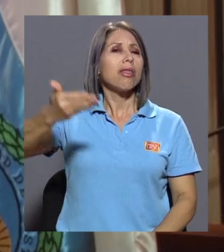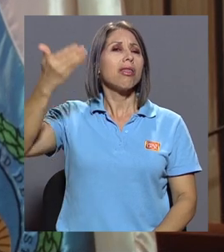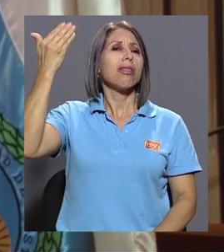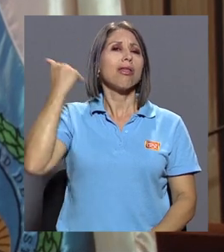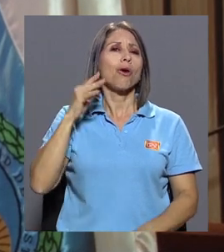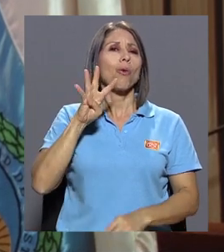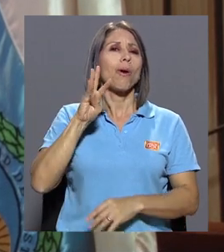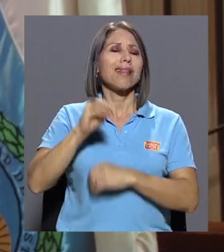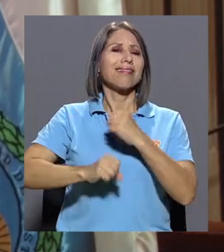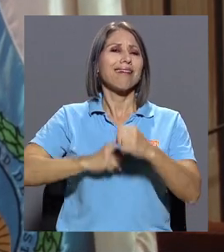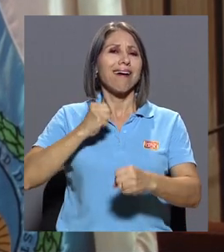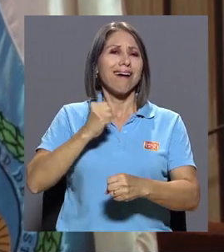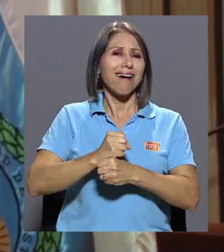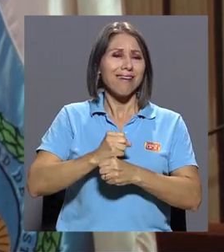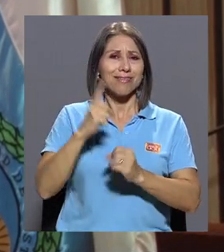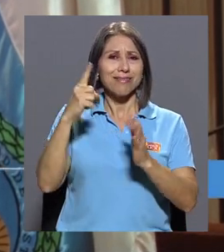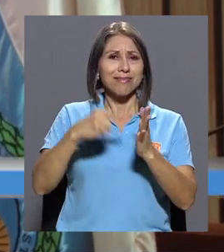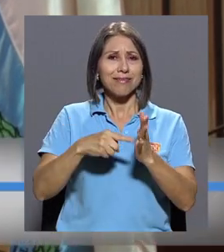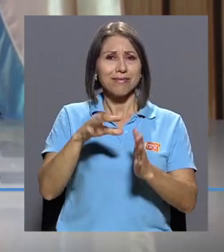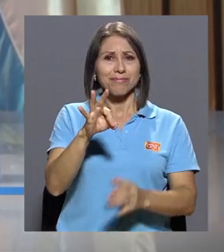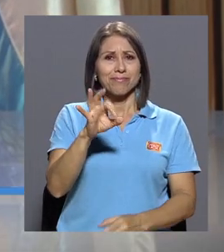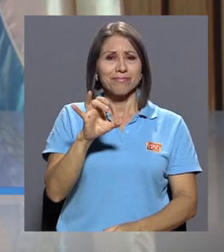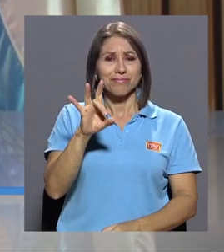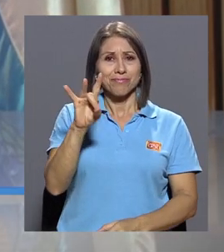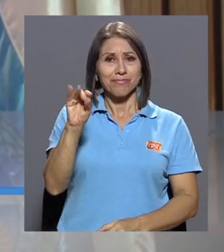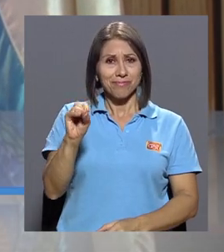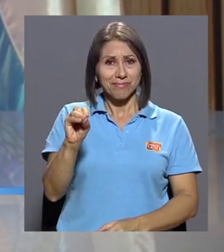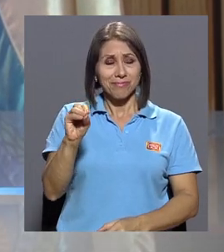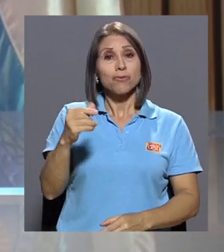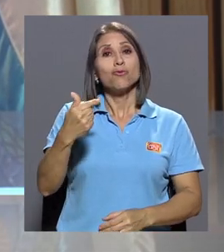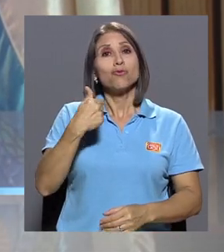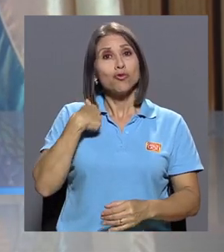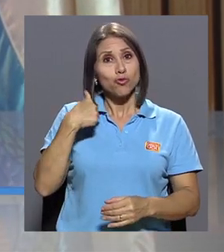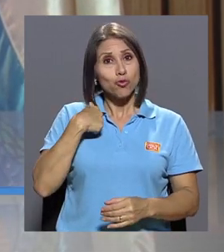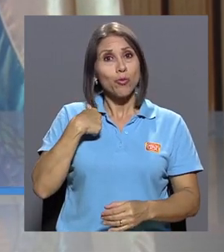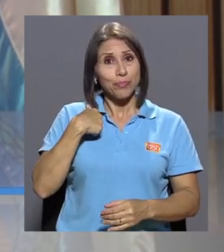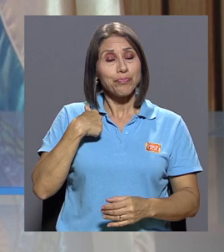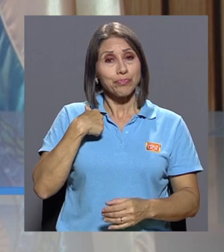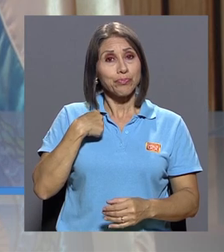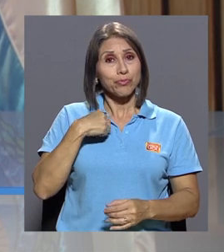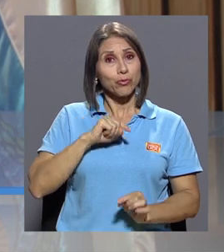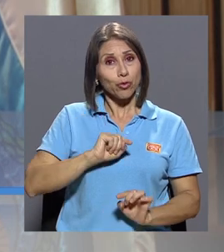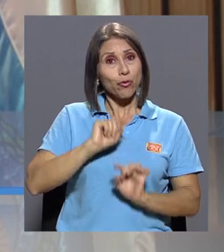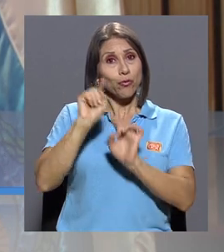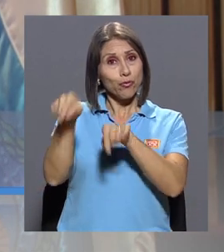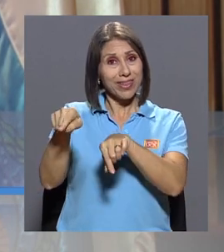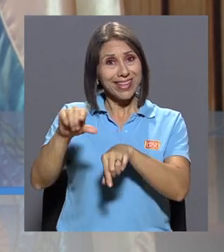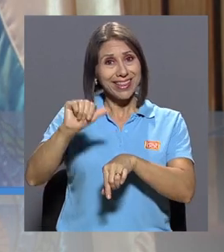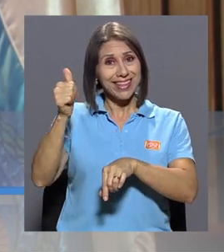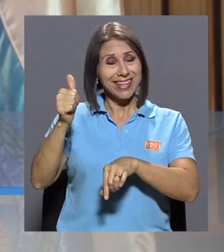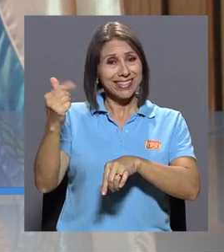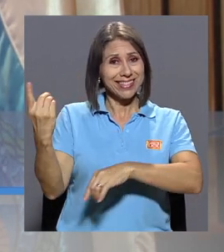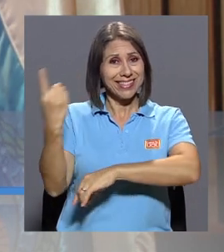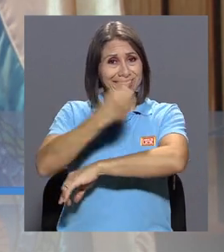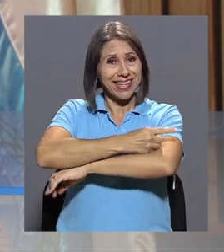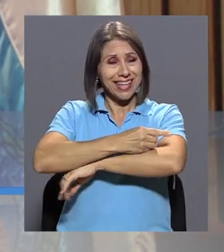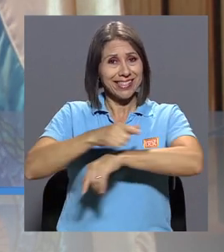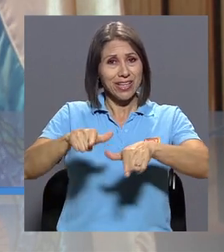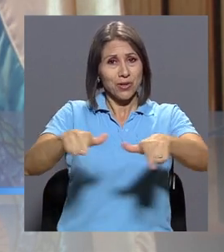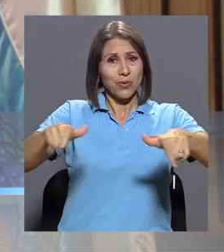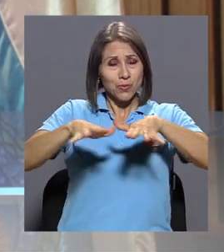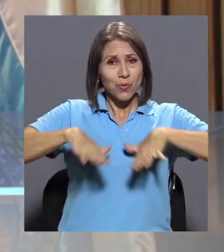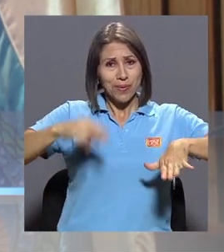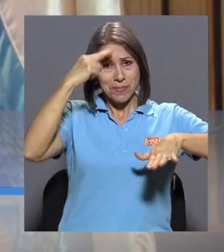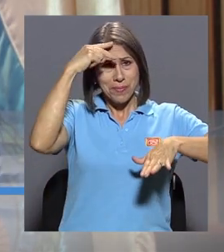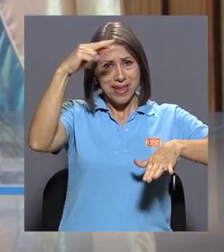mi historia. En 1980 tuve la oportunidad de estar 10 días en el Distrito Federal, la